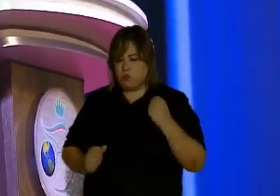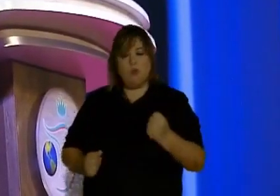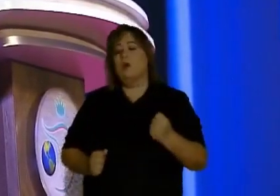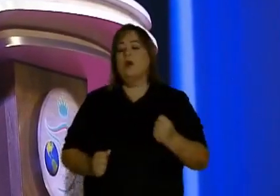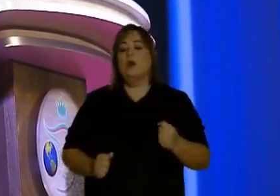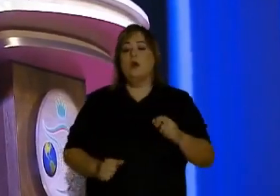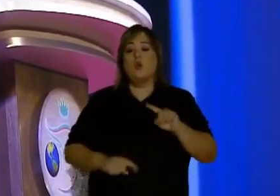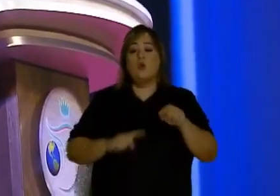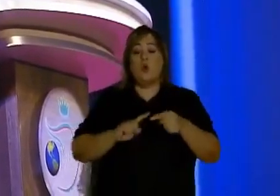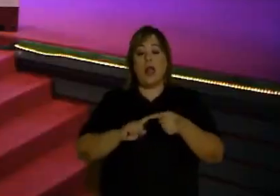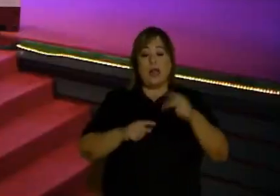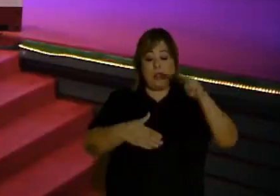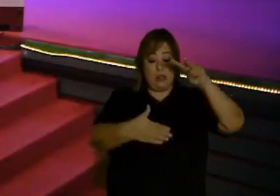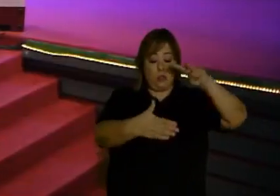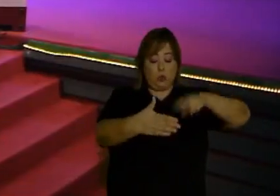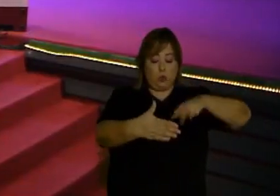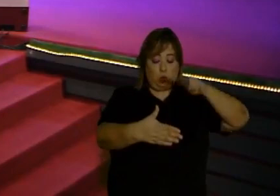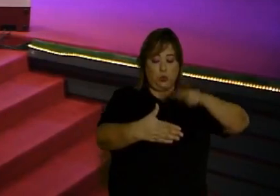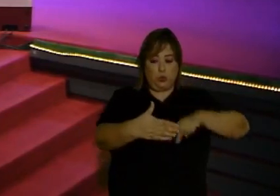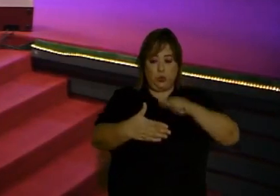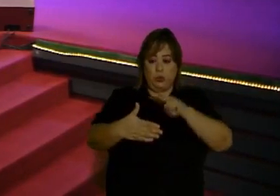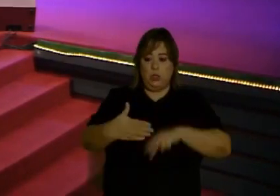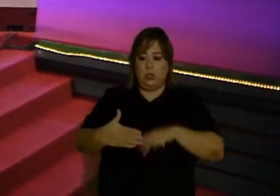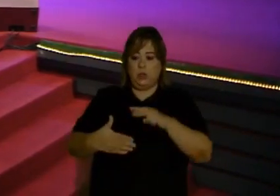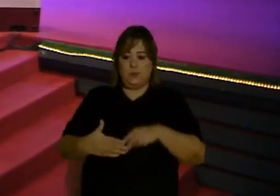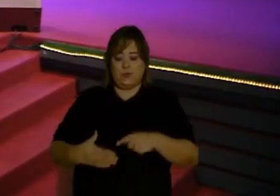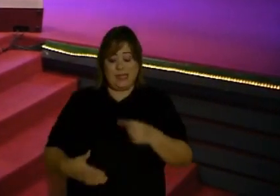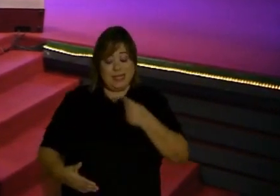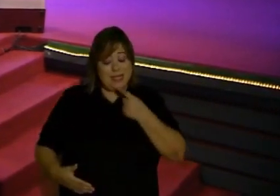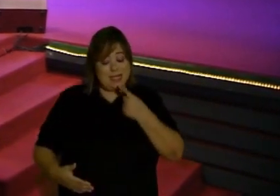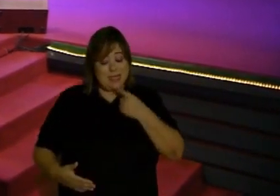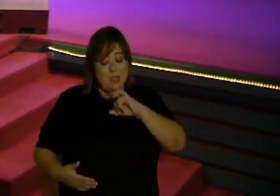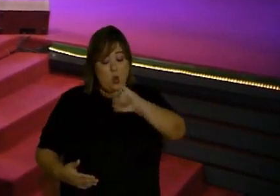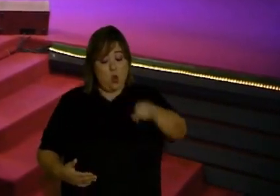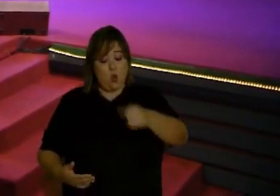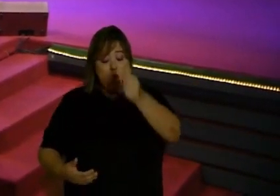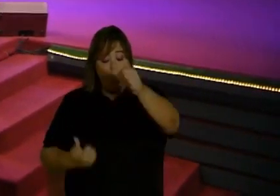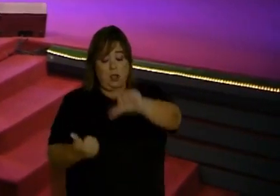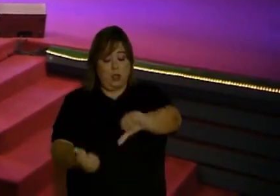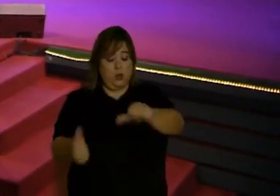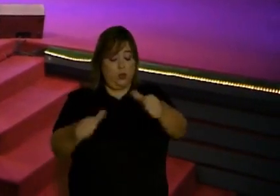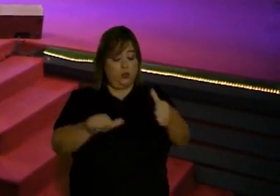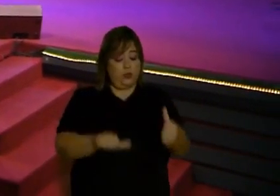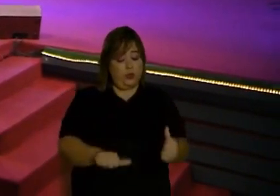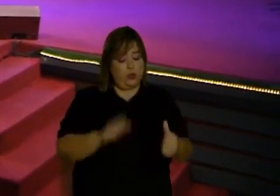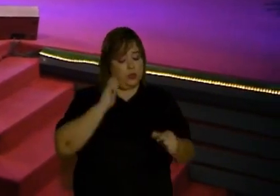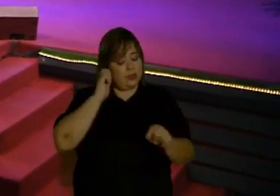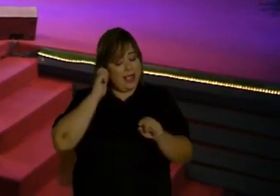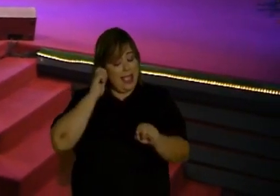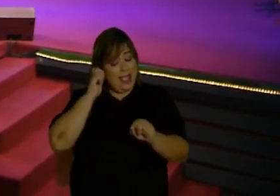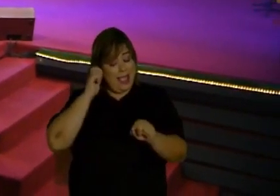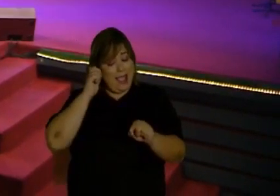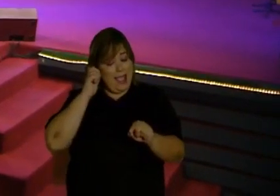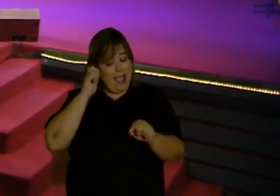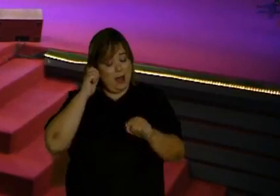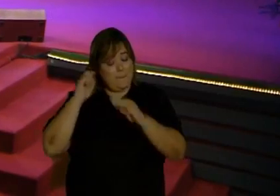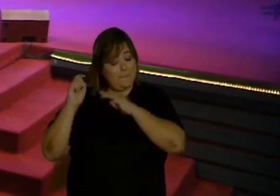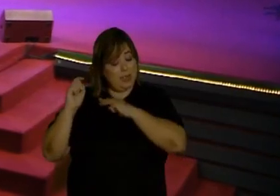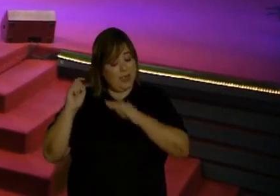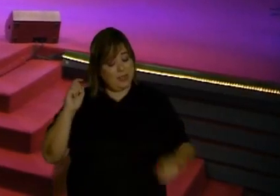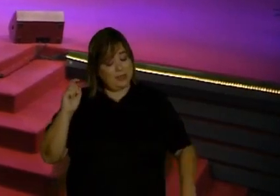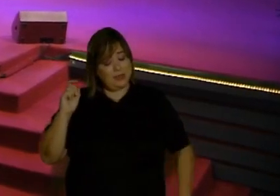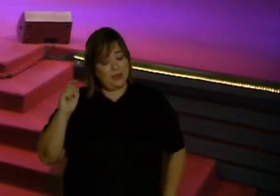cuando leemos el relato inicial de la duda de Juan acerca de la mesianidad de Jesús, o sea, eres